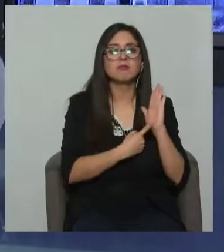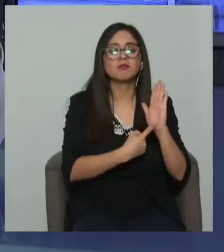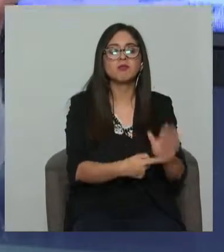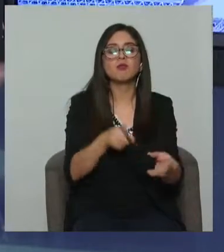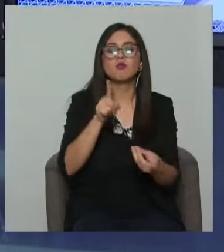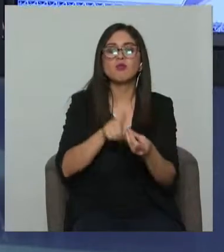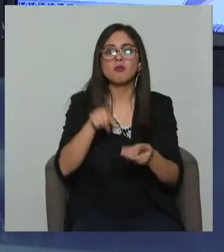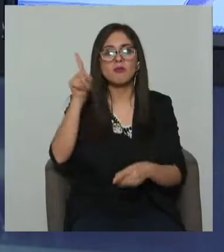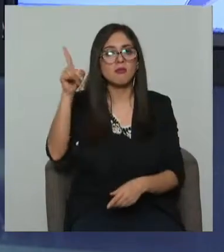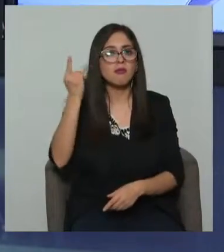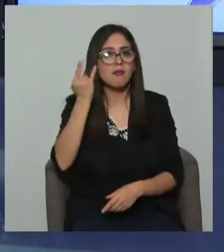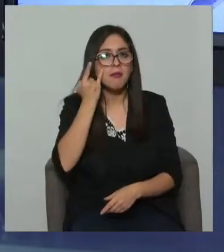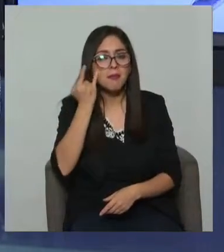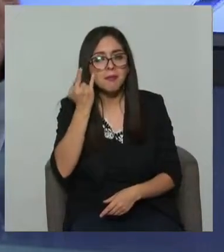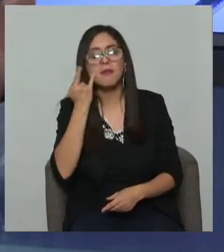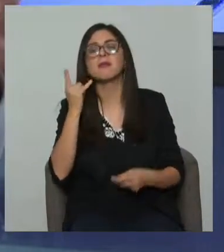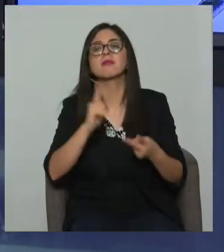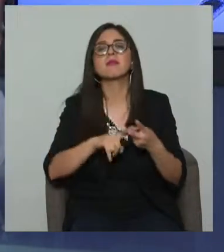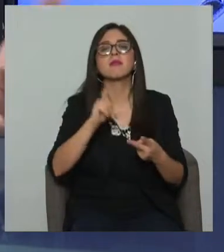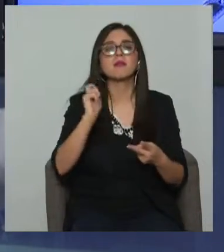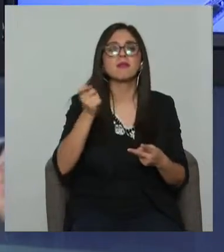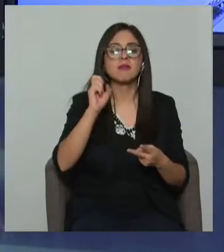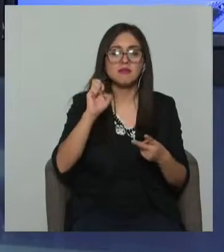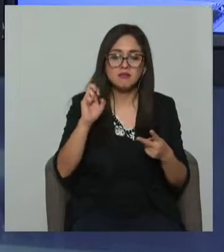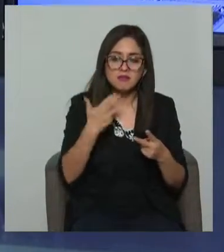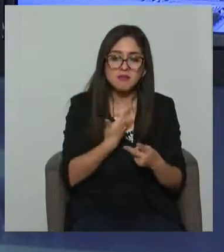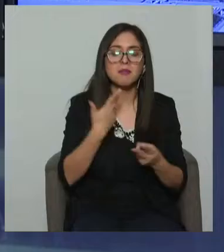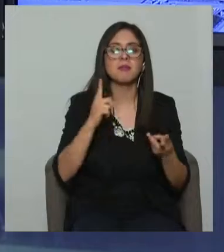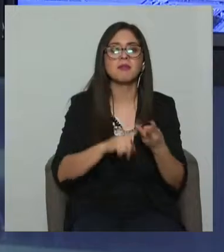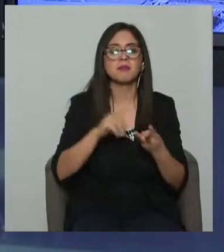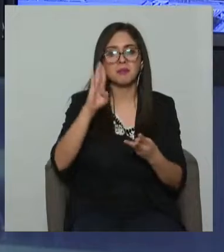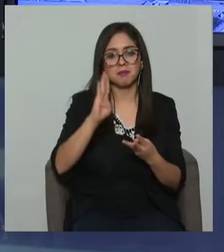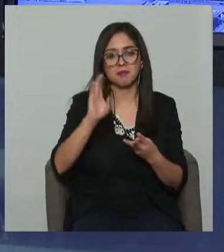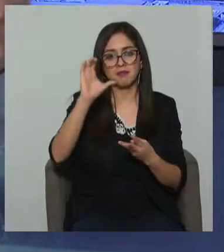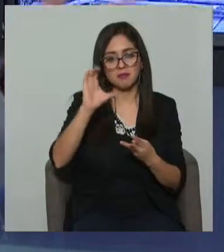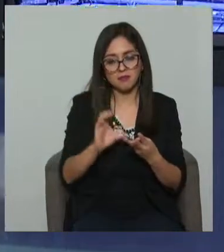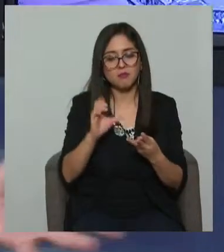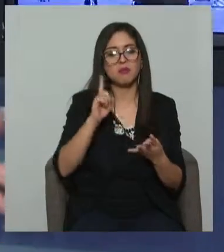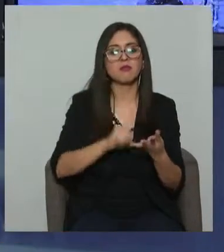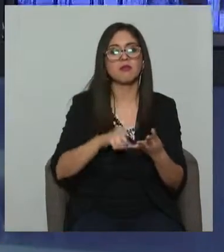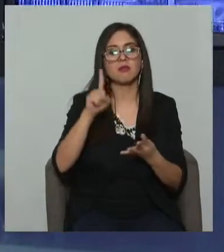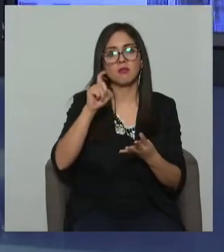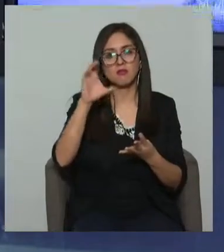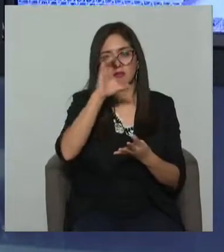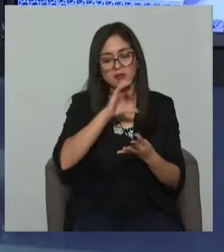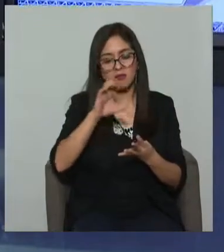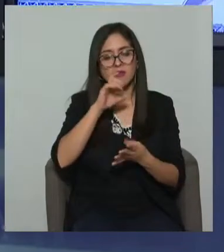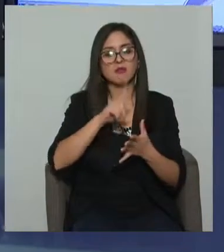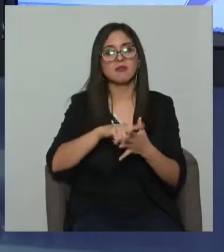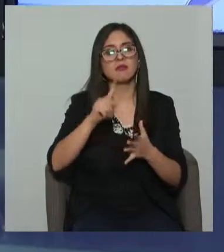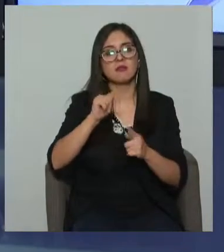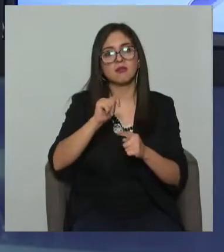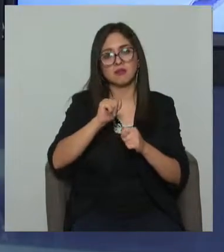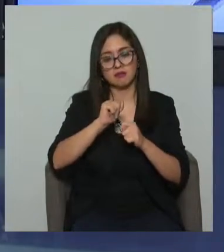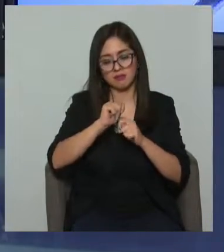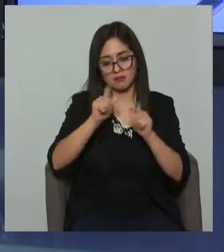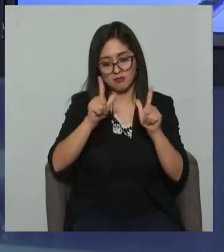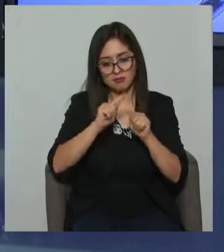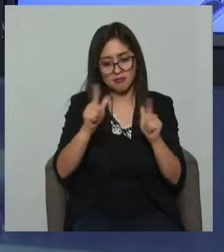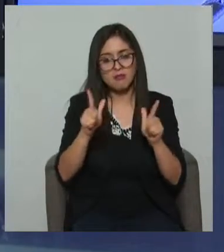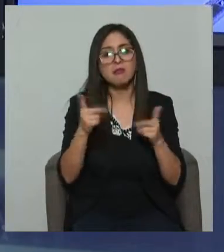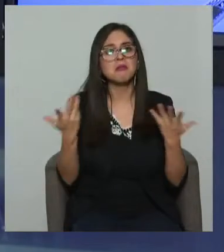Campeche, Chiapas, por supuesto, Baja California, Aguascalientes, Tlaxcala, y en esta ocasión va a